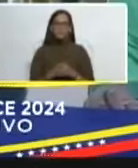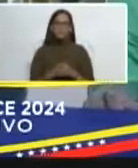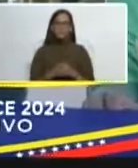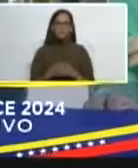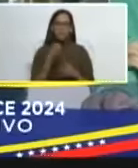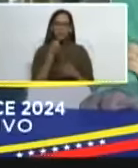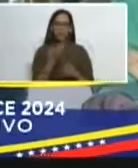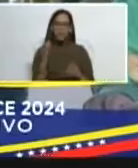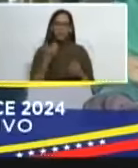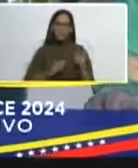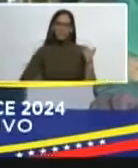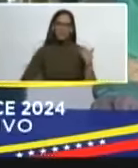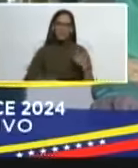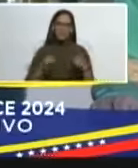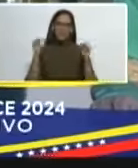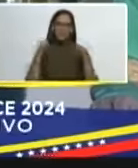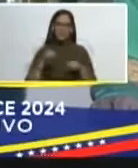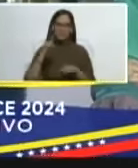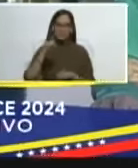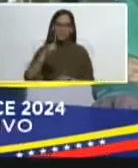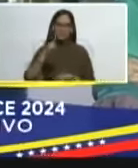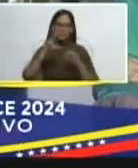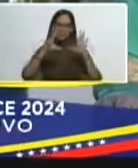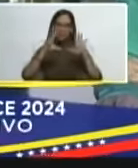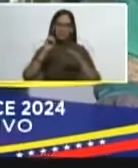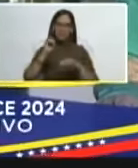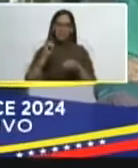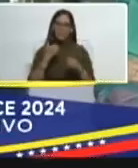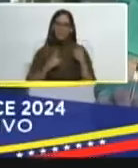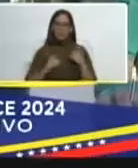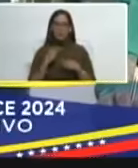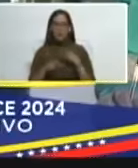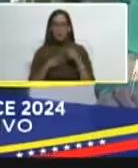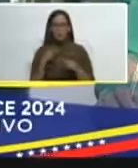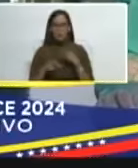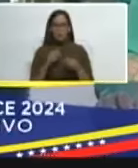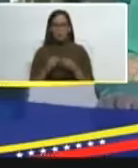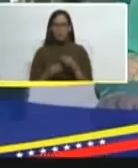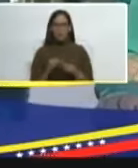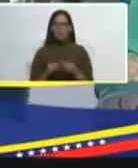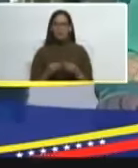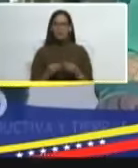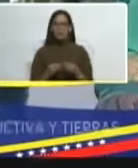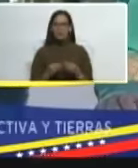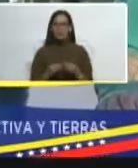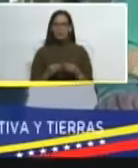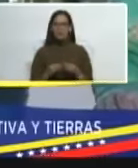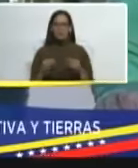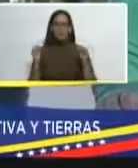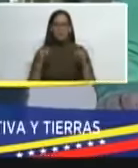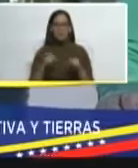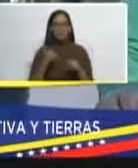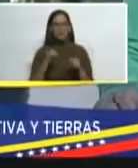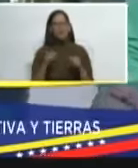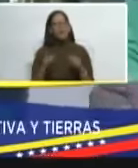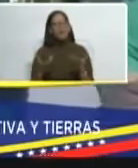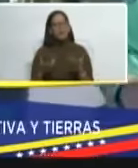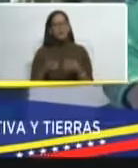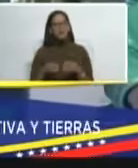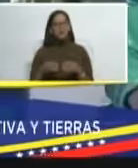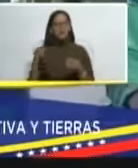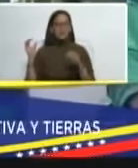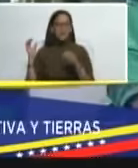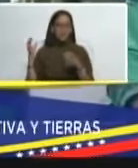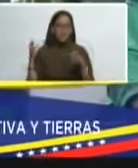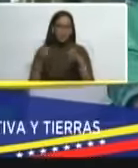el 180 miércoles productivo que hemos hecho. Y aquí hay una parte de ese ejército que la revolución bolivariana,